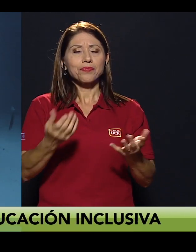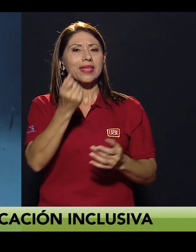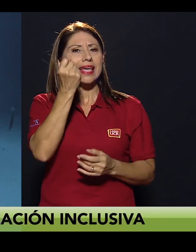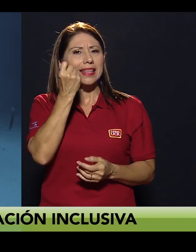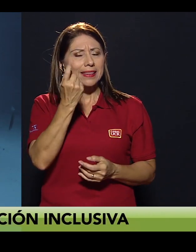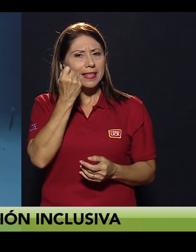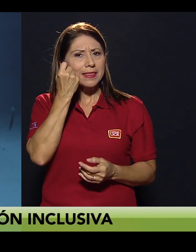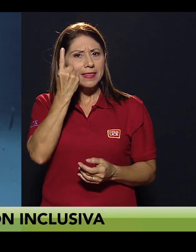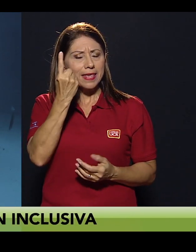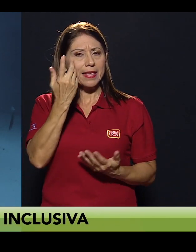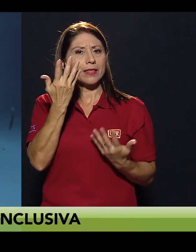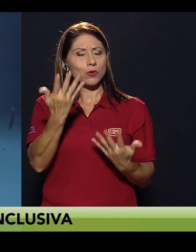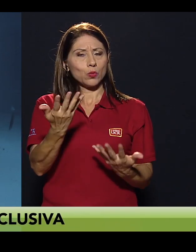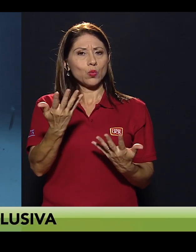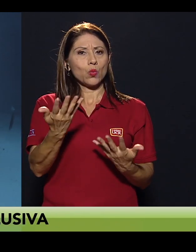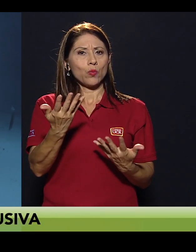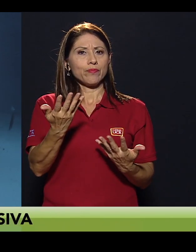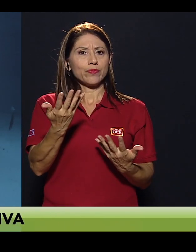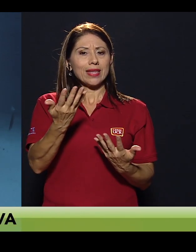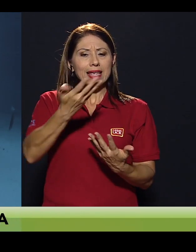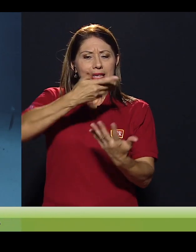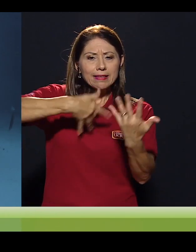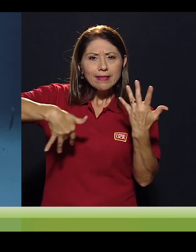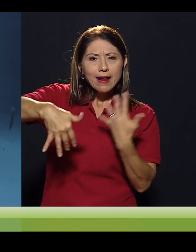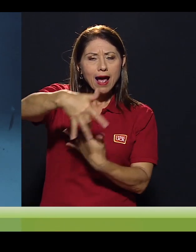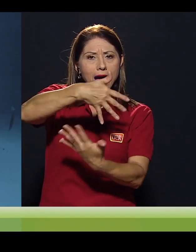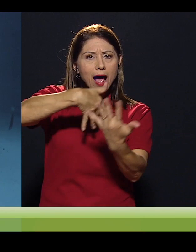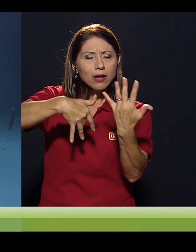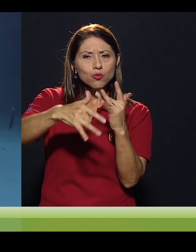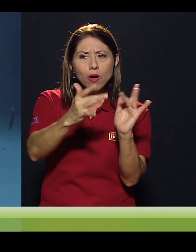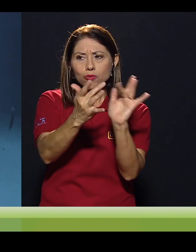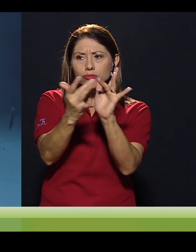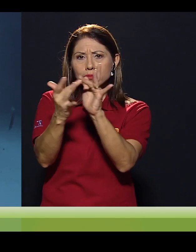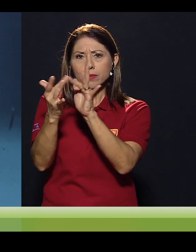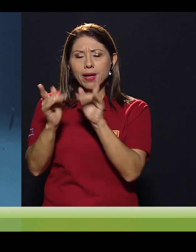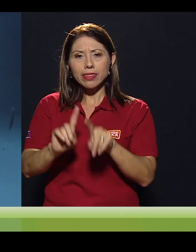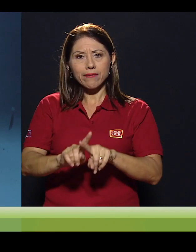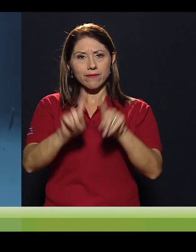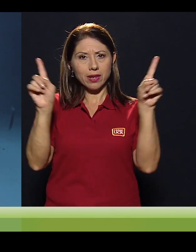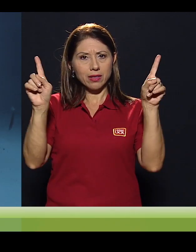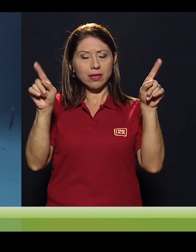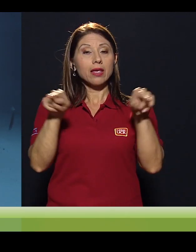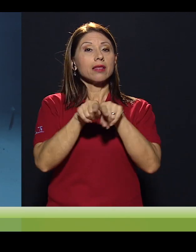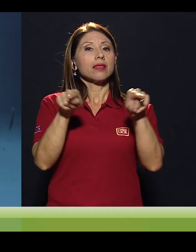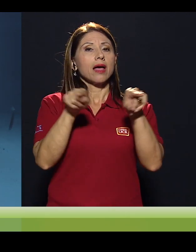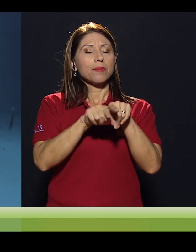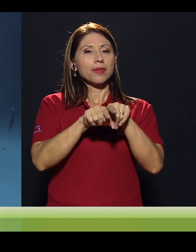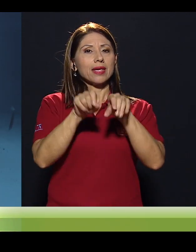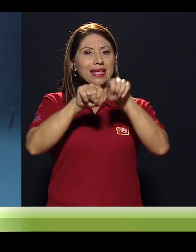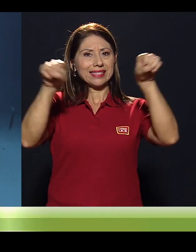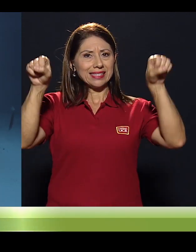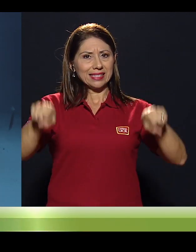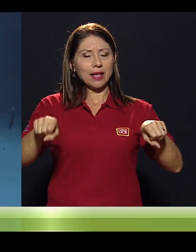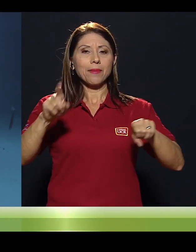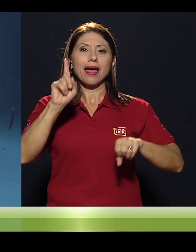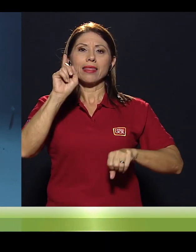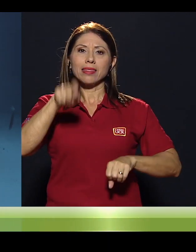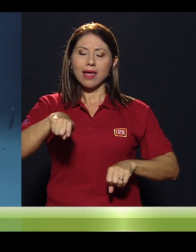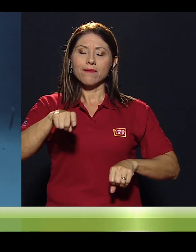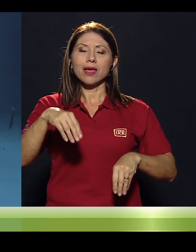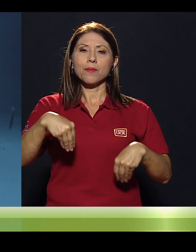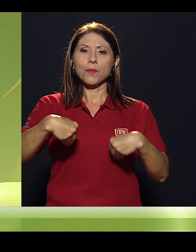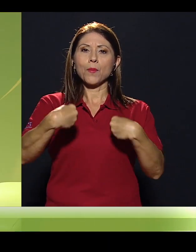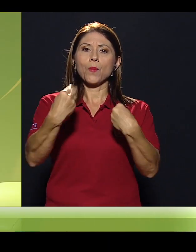ir entendiéndonos y interactuando de una manera diferente. Y el sistema también debe de